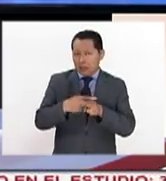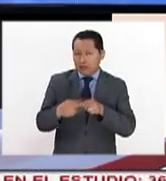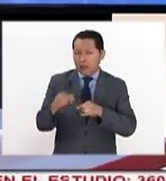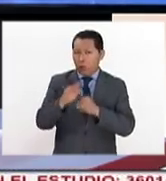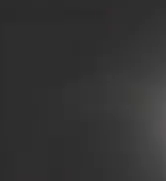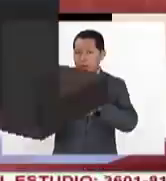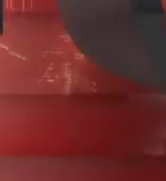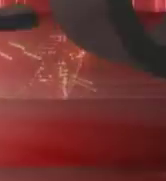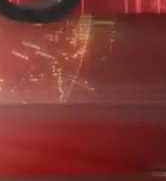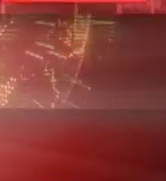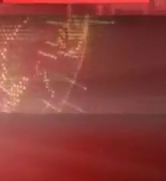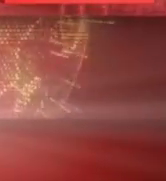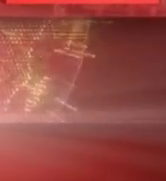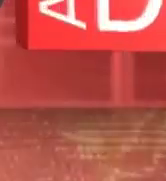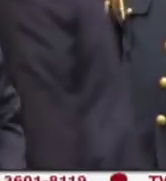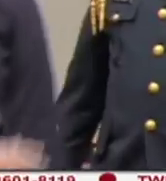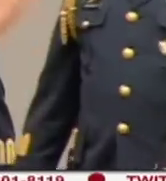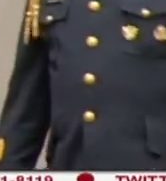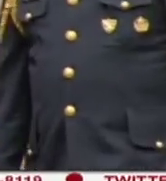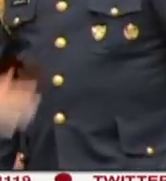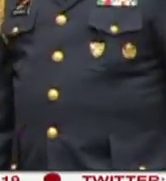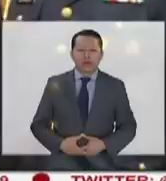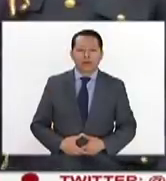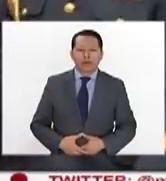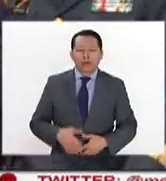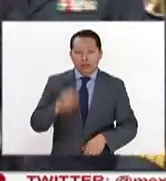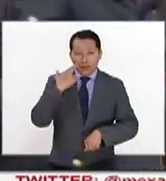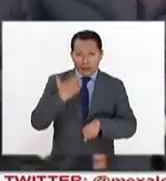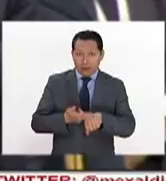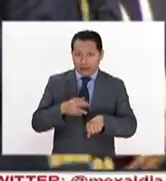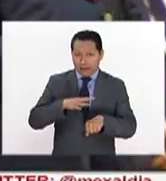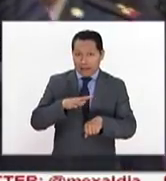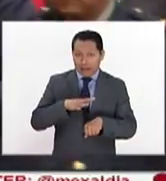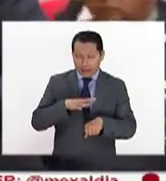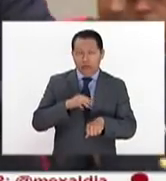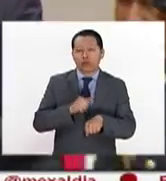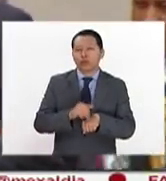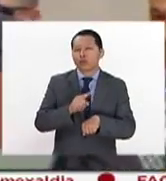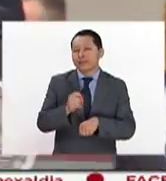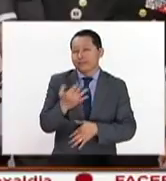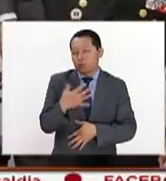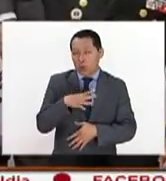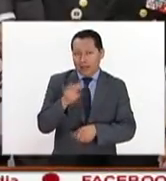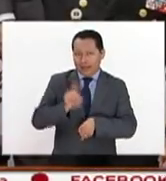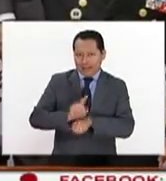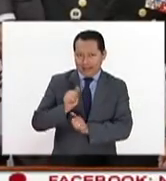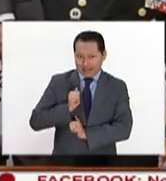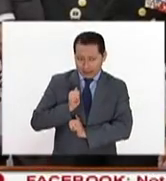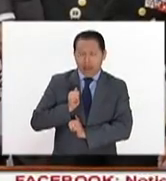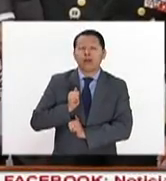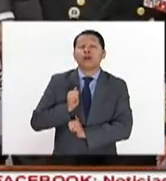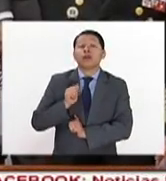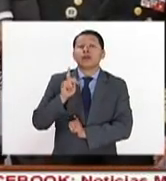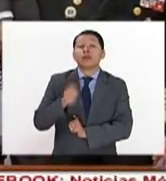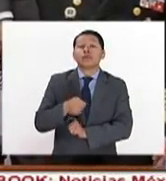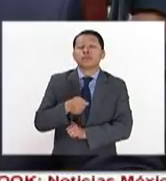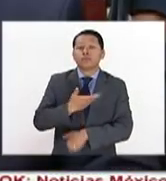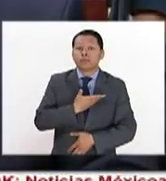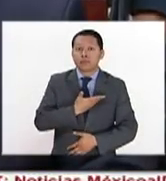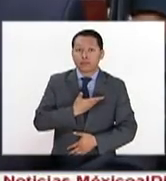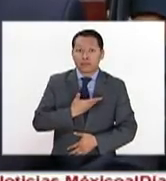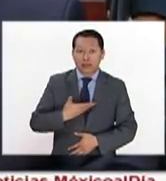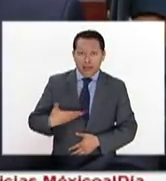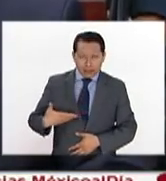mandato. Al encabezar la ceremonia por el 105º aniversario del Día del Ejército, el presidente Enrique Peña